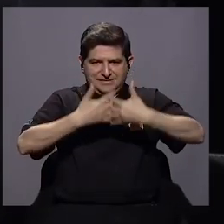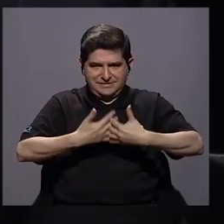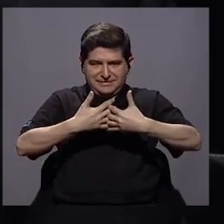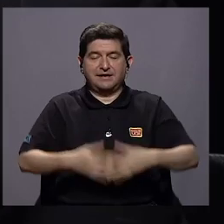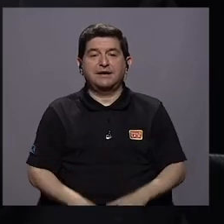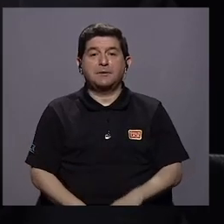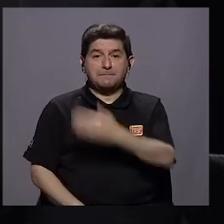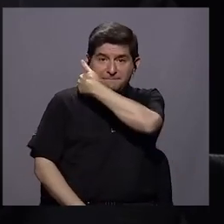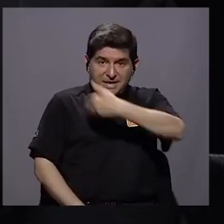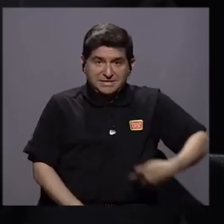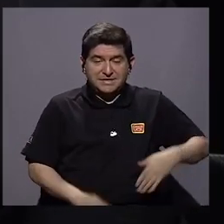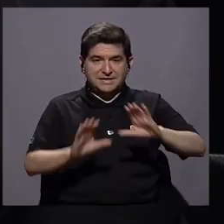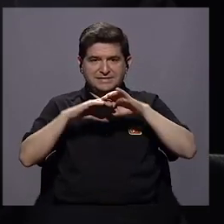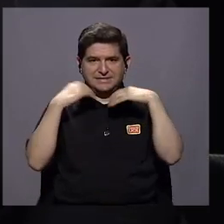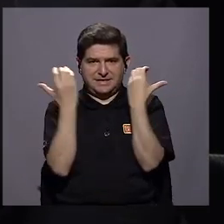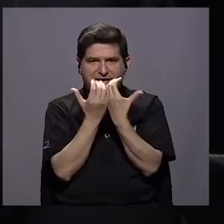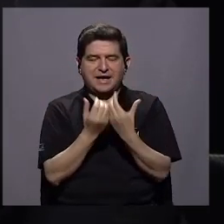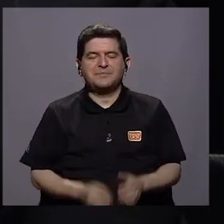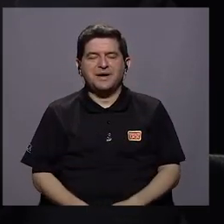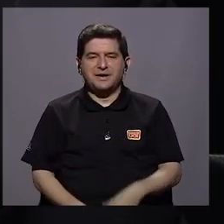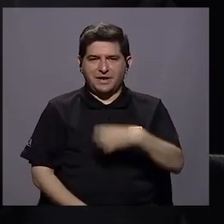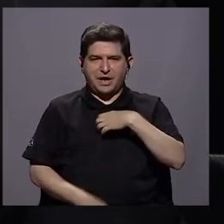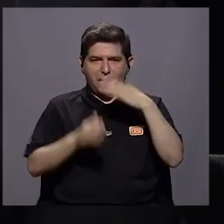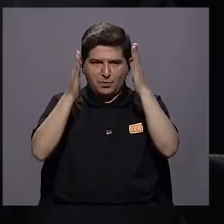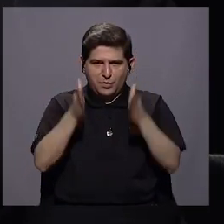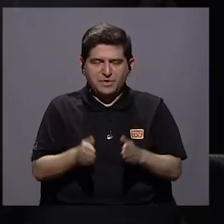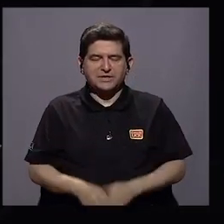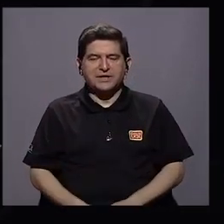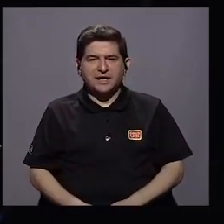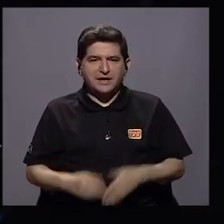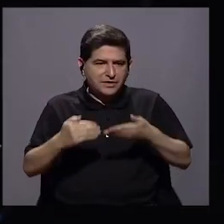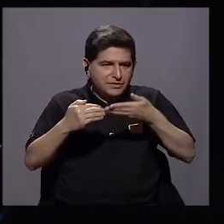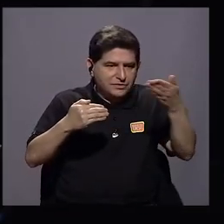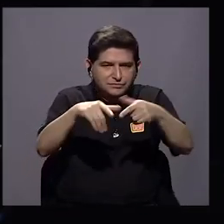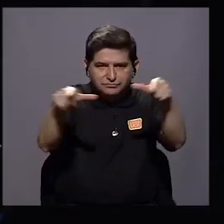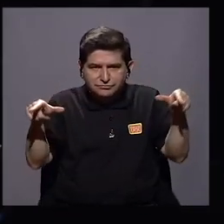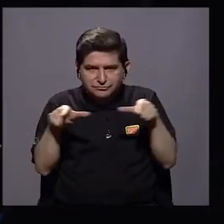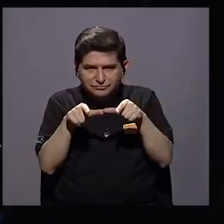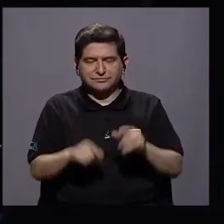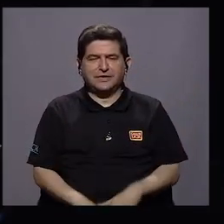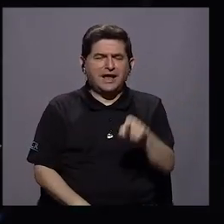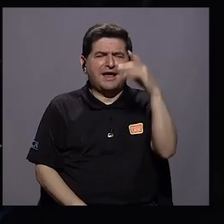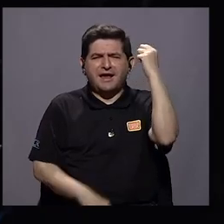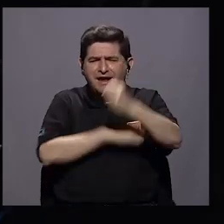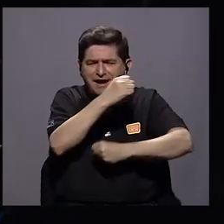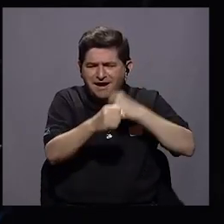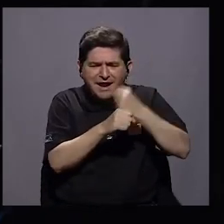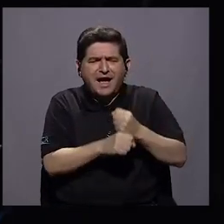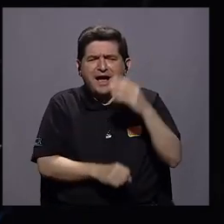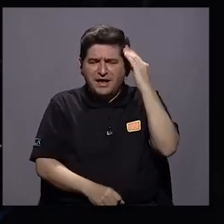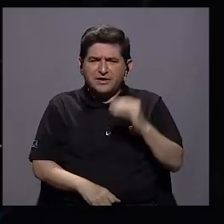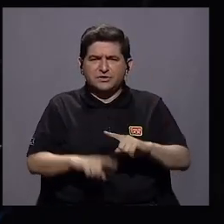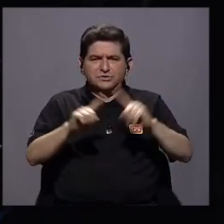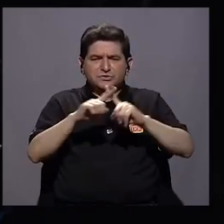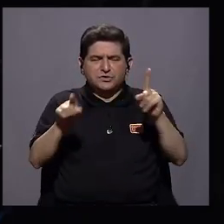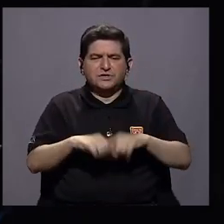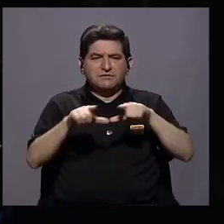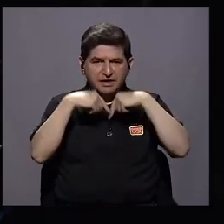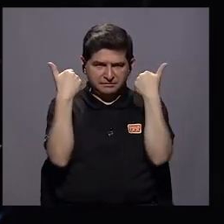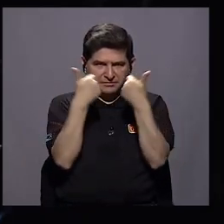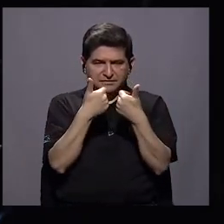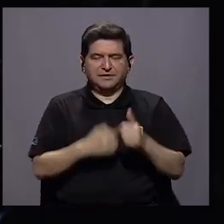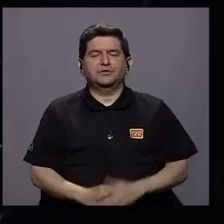corporativo, además es el presidente de la Cámara de Propietarios de Bienes Inmuebles, con años de experiencia con grupos inmobiliarios. Muchas gracias por estar